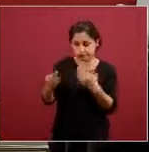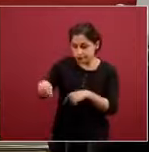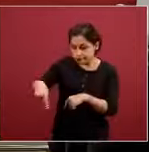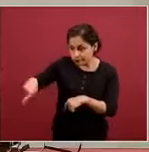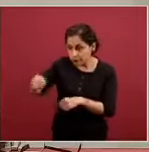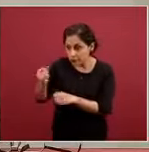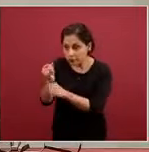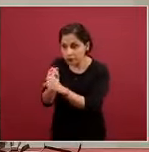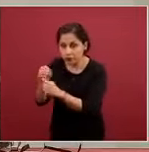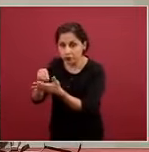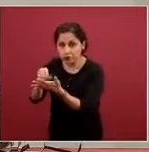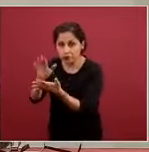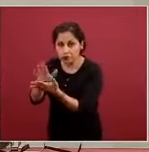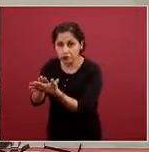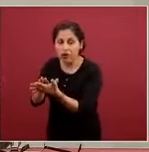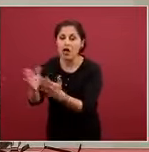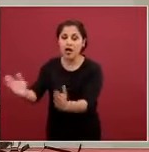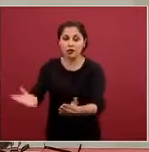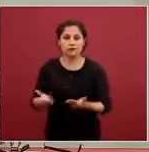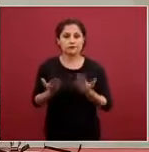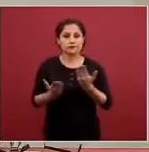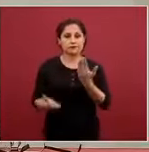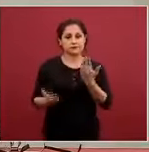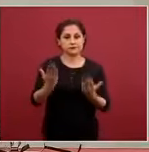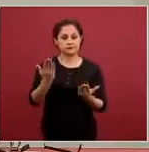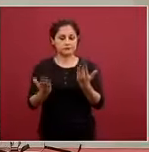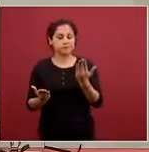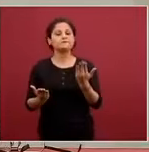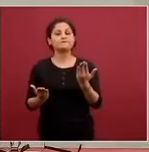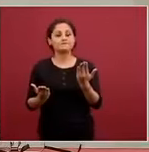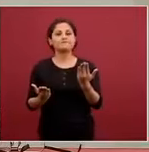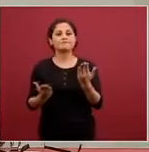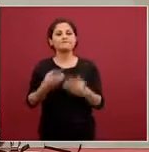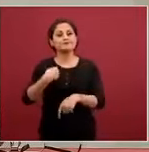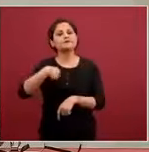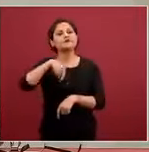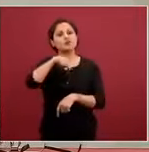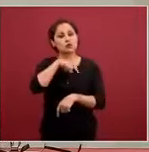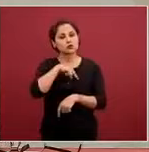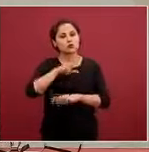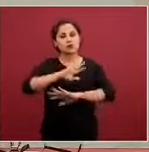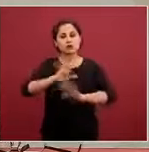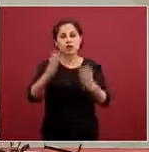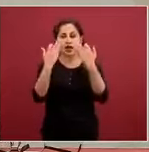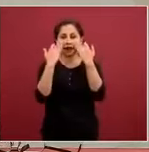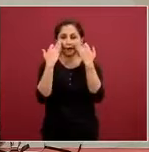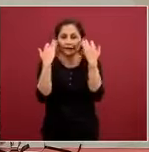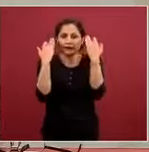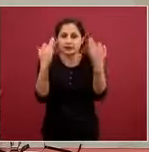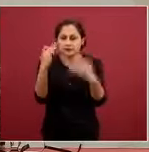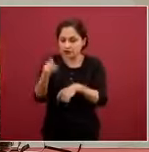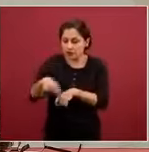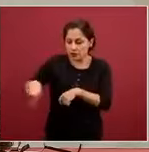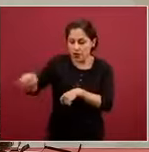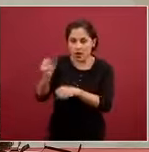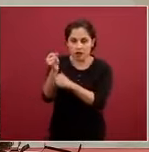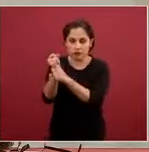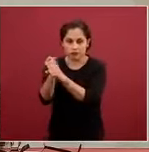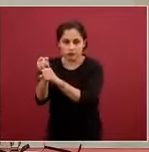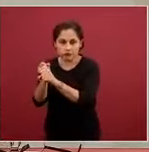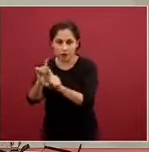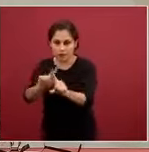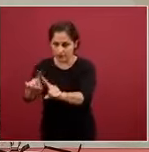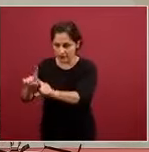reproducción. Entonces, tenemos optimismo de constatar por fuente directa, por distintos